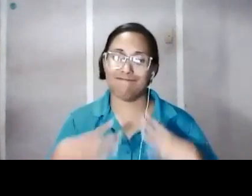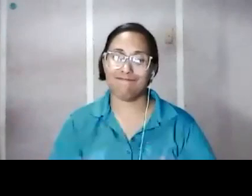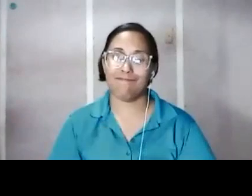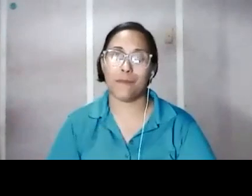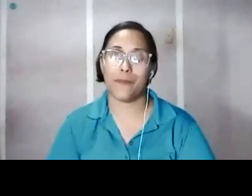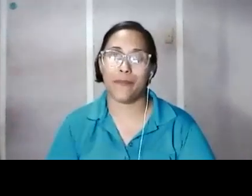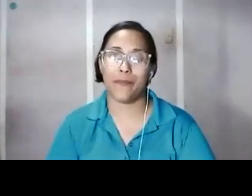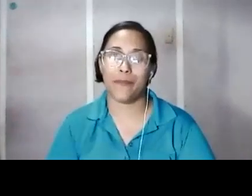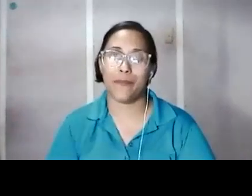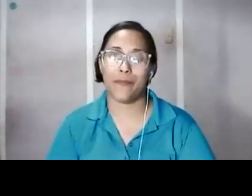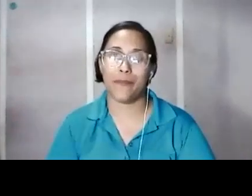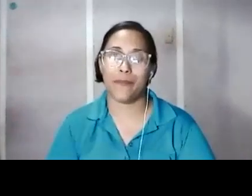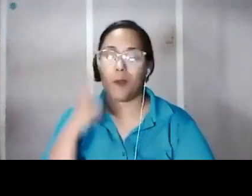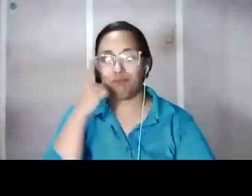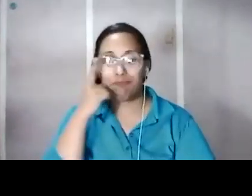pienso